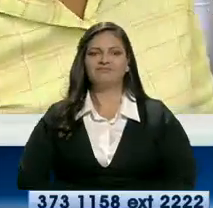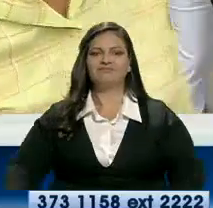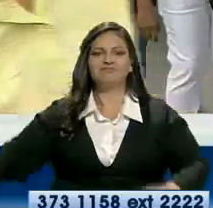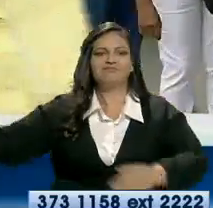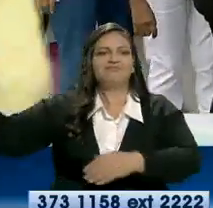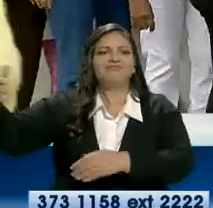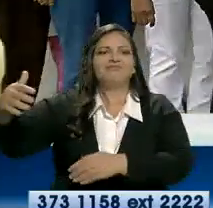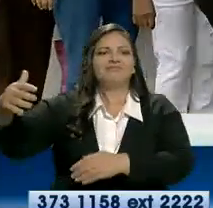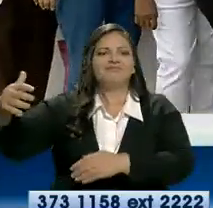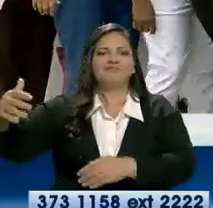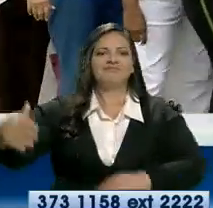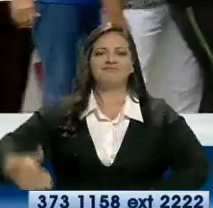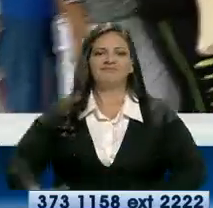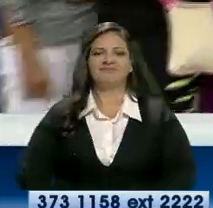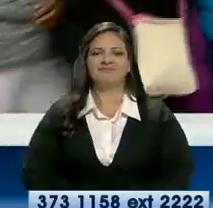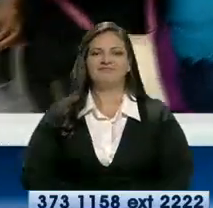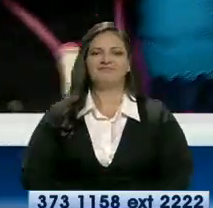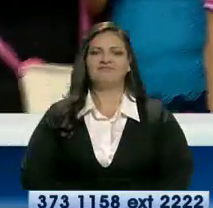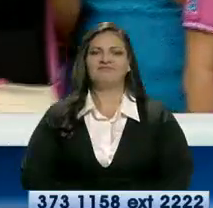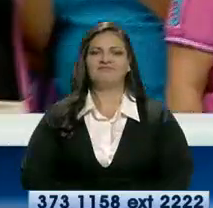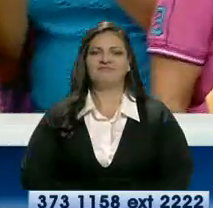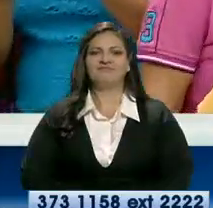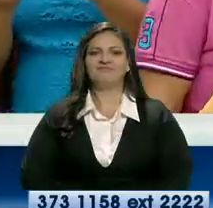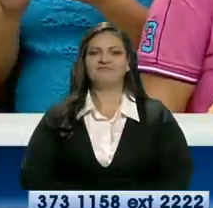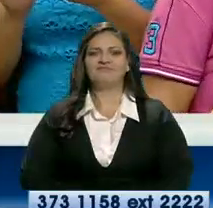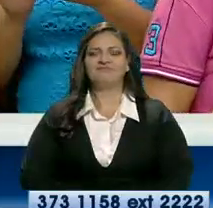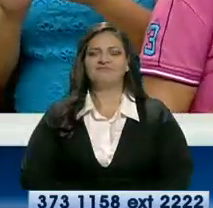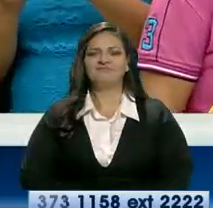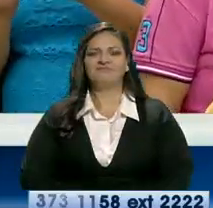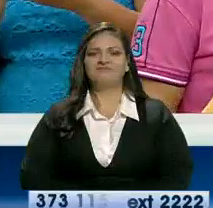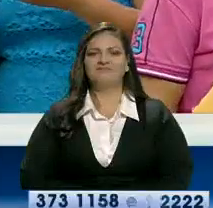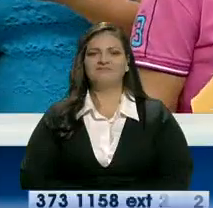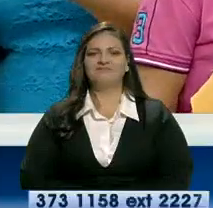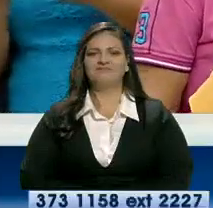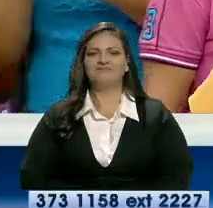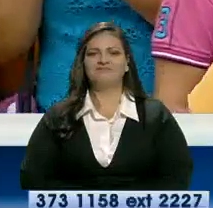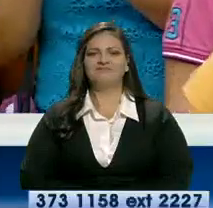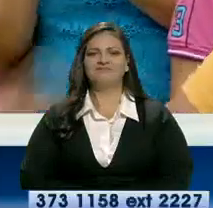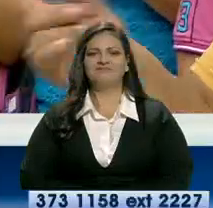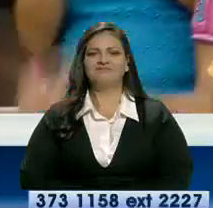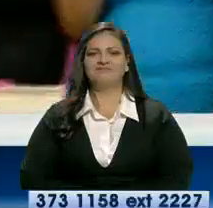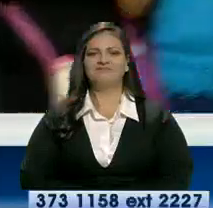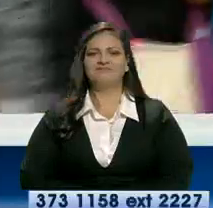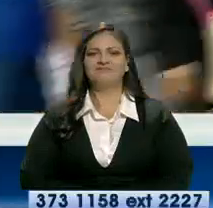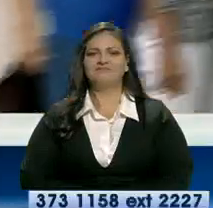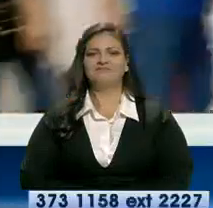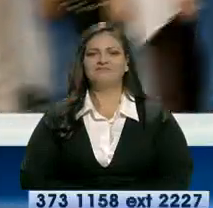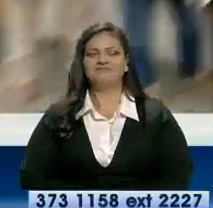A ver, vamos allí. Ese abrazo está mejor. ¿Ah? ¿Ahí qué le parece?